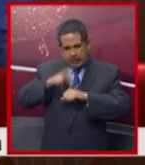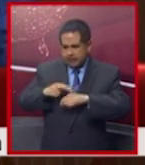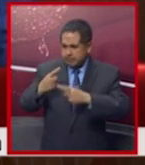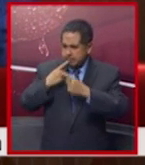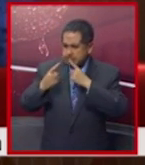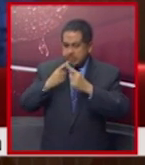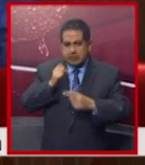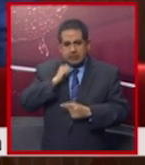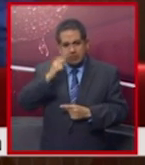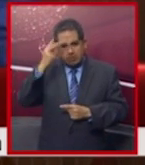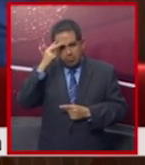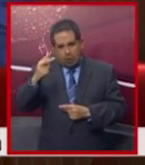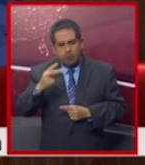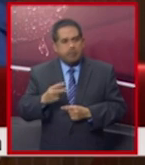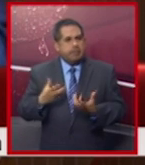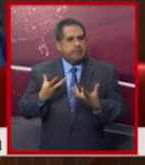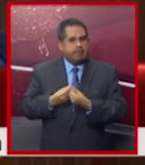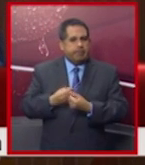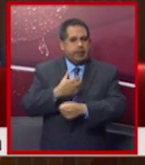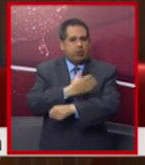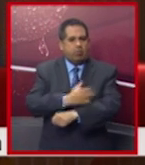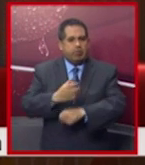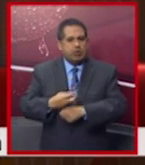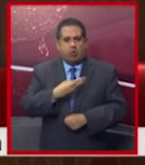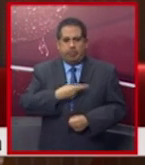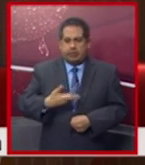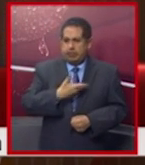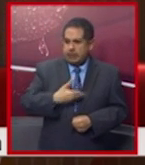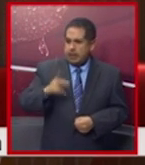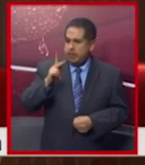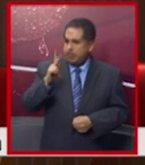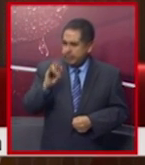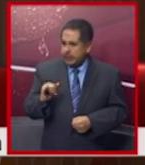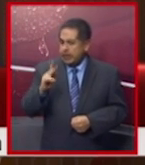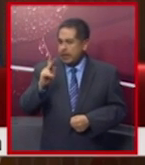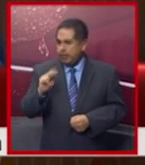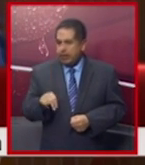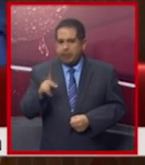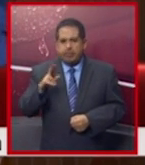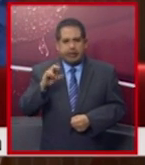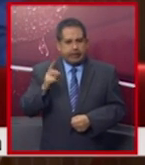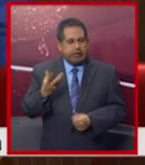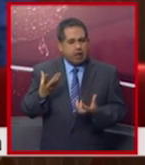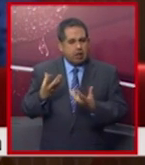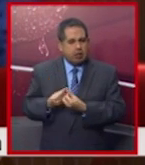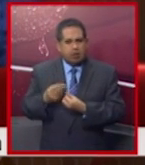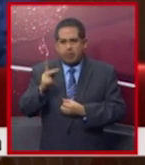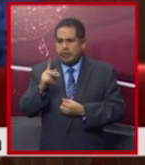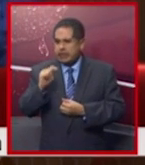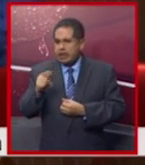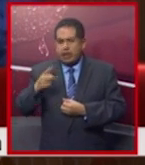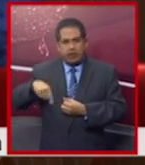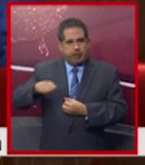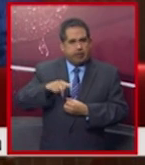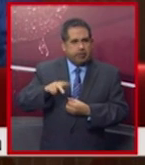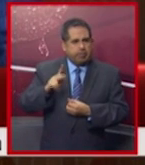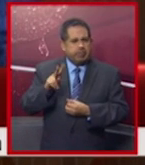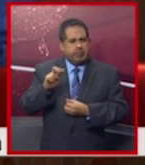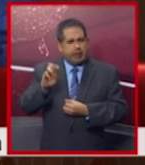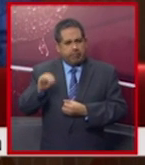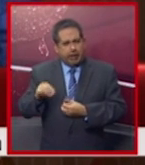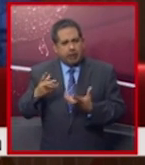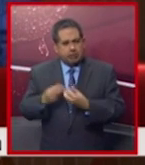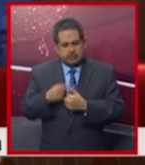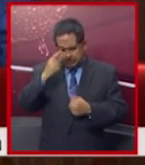la República, con mis compañeros vicepresidentes del PRI, del PAN, del PRD, del PT y del Verde, pues hacer